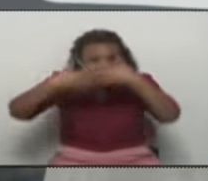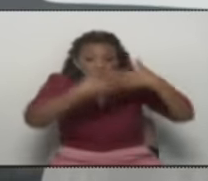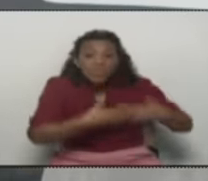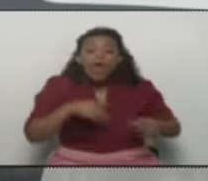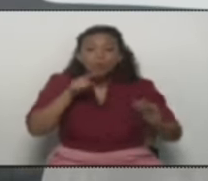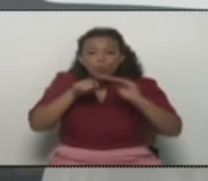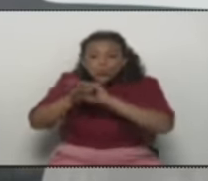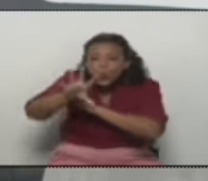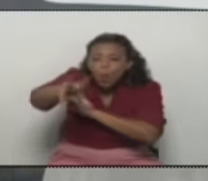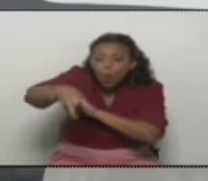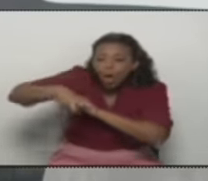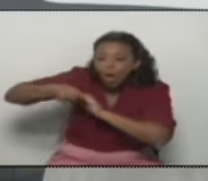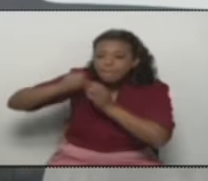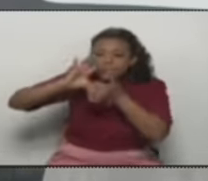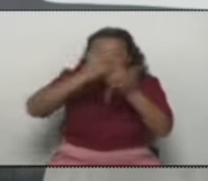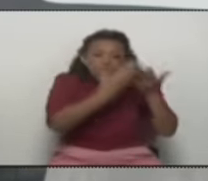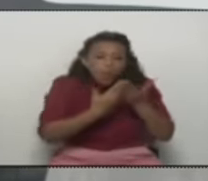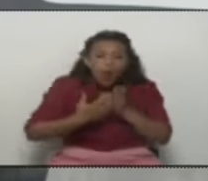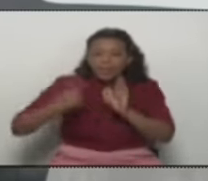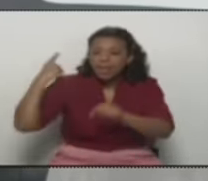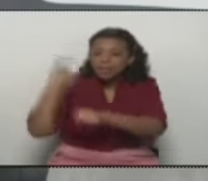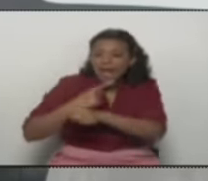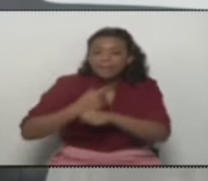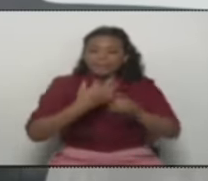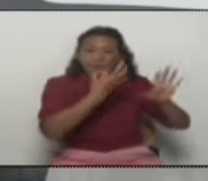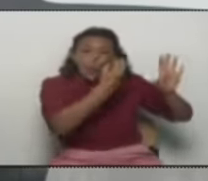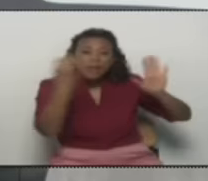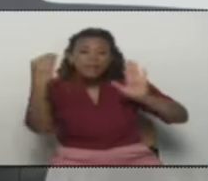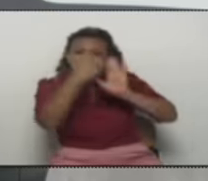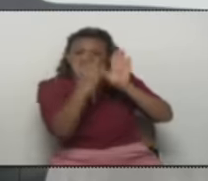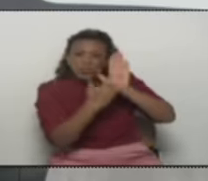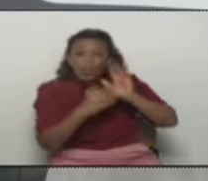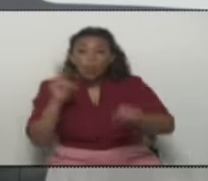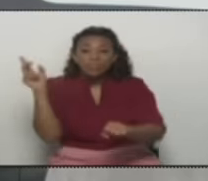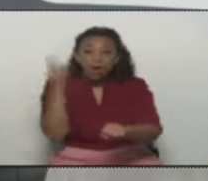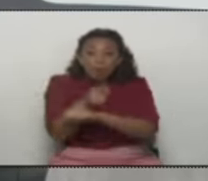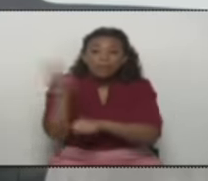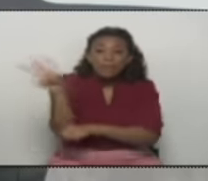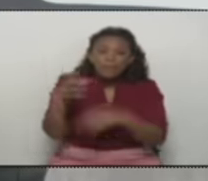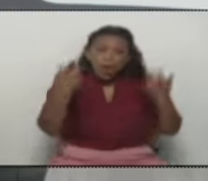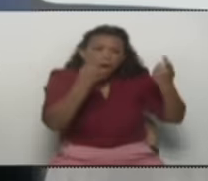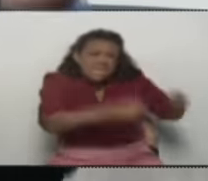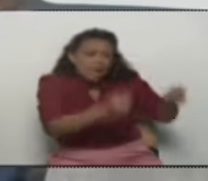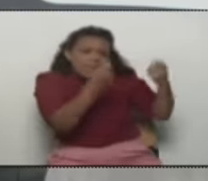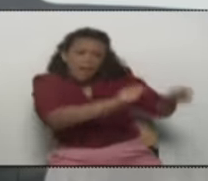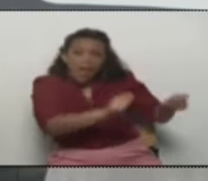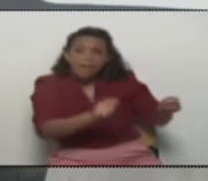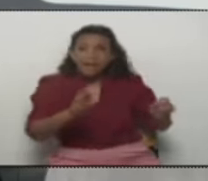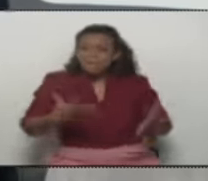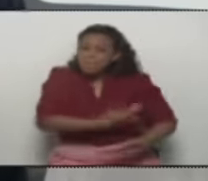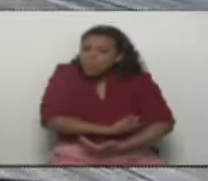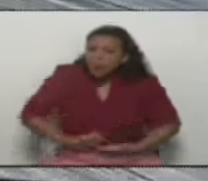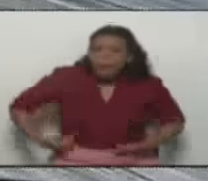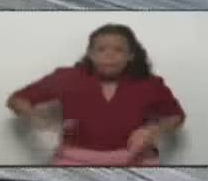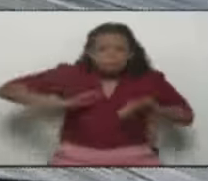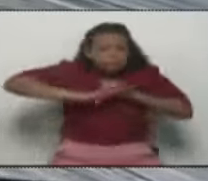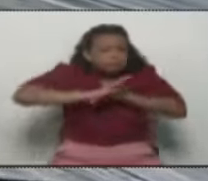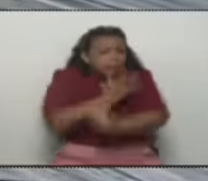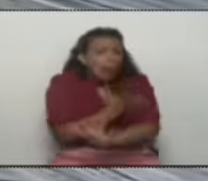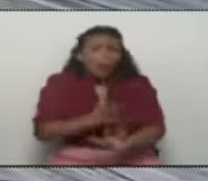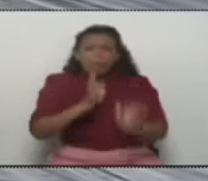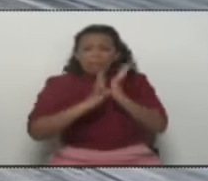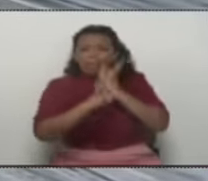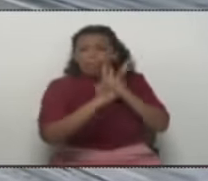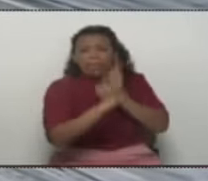mete 930 sanciones a Venezuela para que se muera de hambre y de enfermedad durante la pandemia, que mete a usted, le mete con lawfer, que